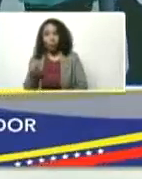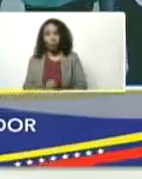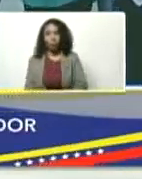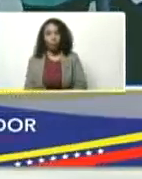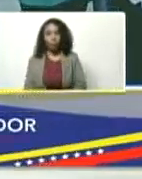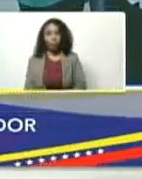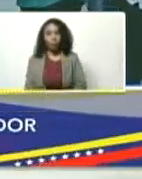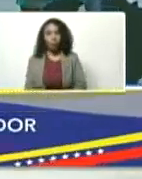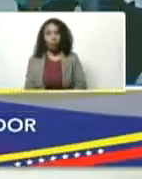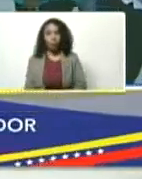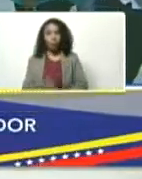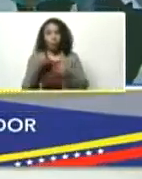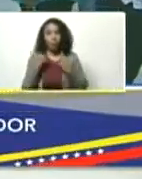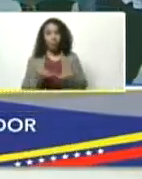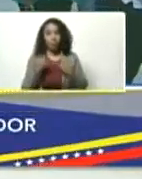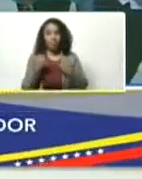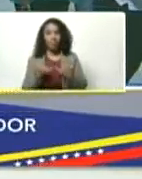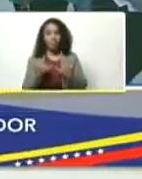Ahora,